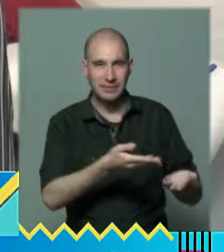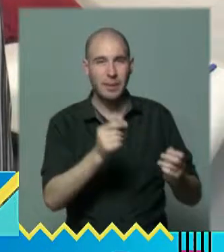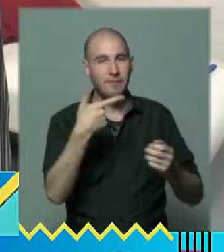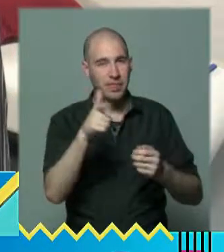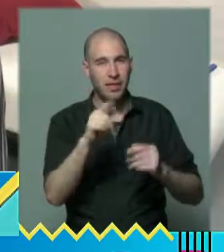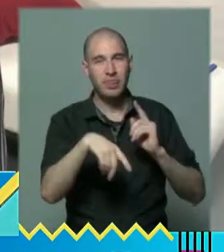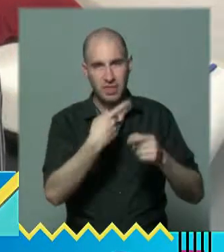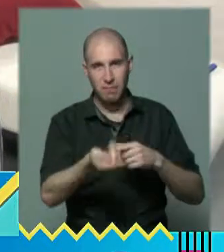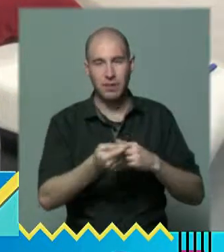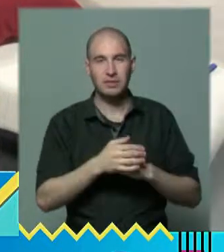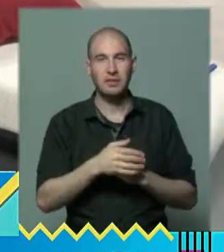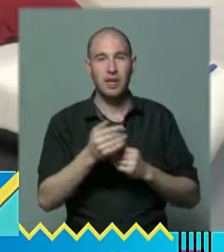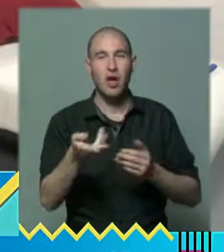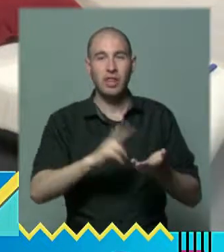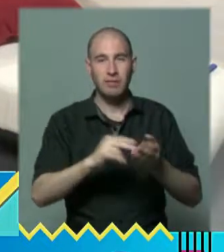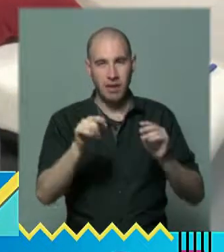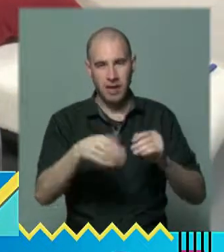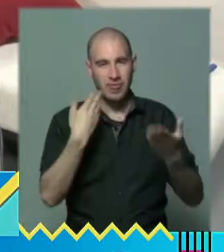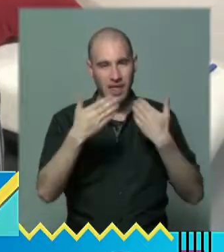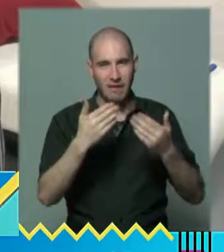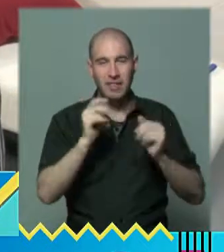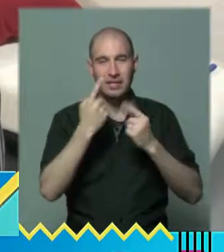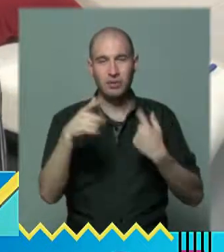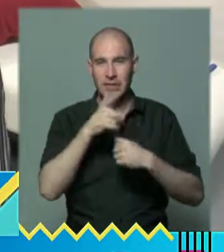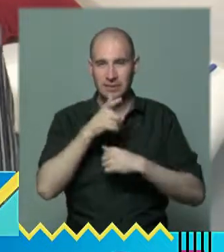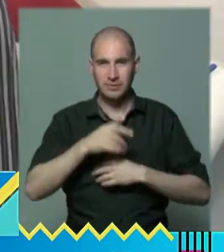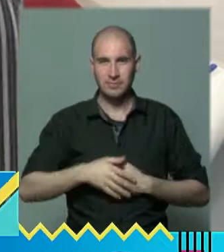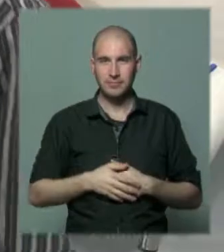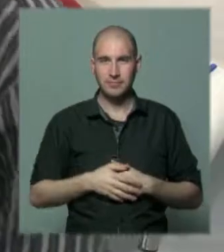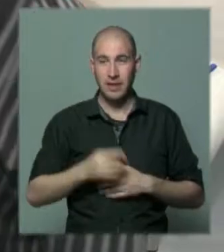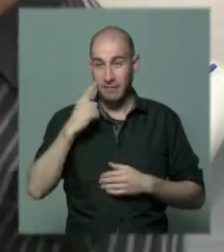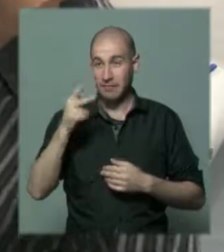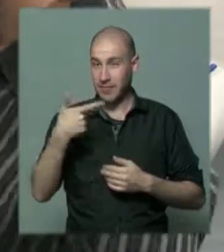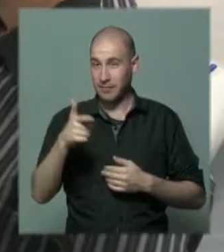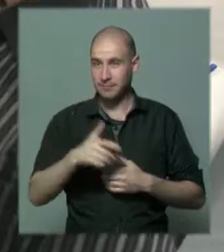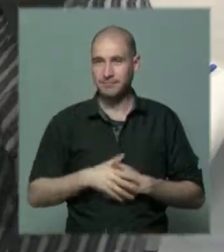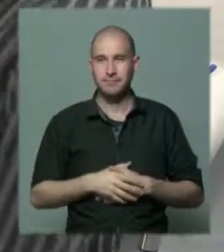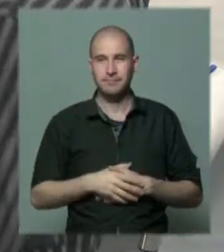clip y enseguida regresamos al piso para seguir debatiendo distintos parecidos. Veamos el clip.